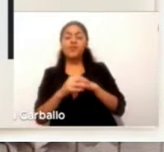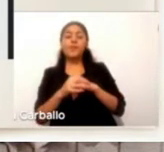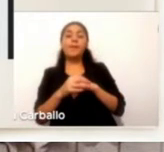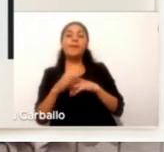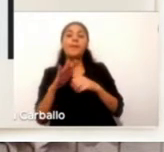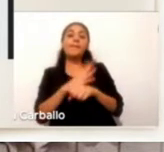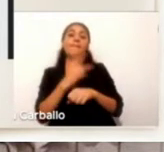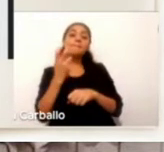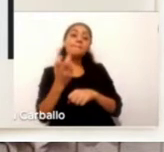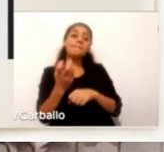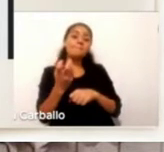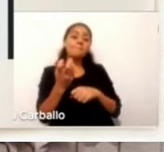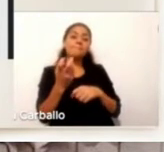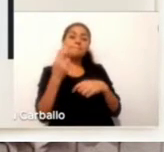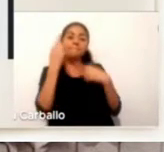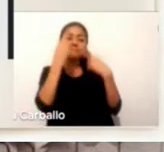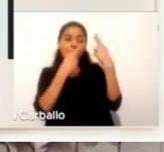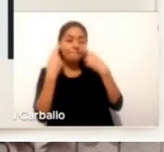a escrutinio judicial